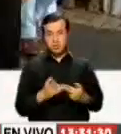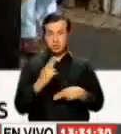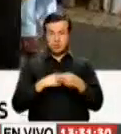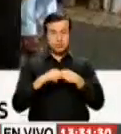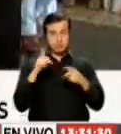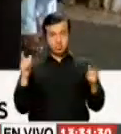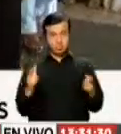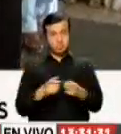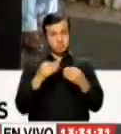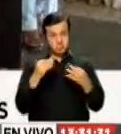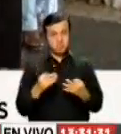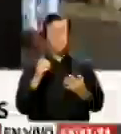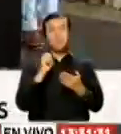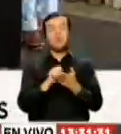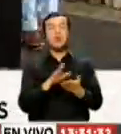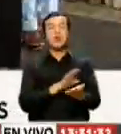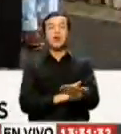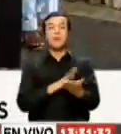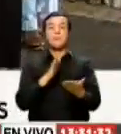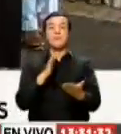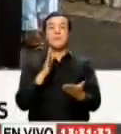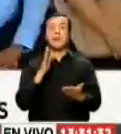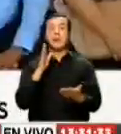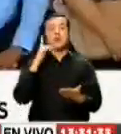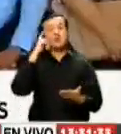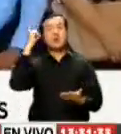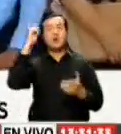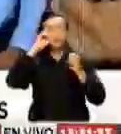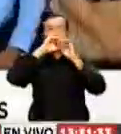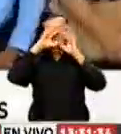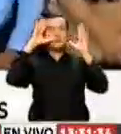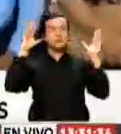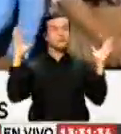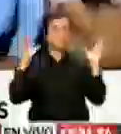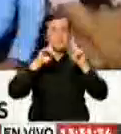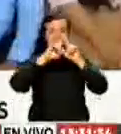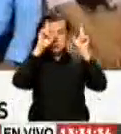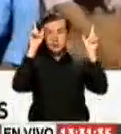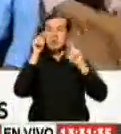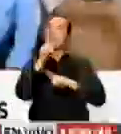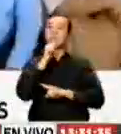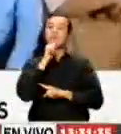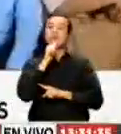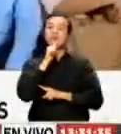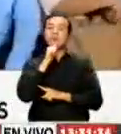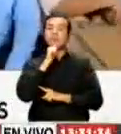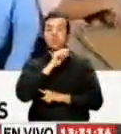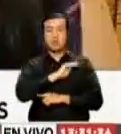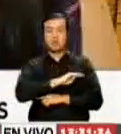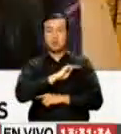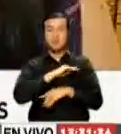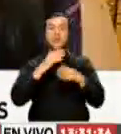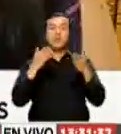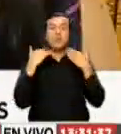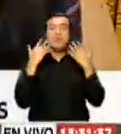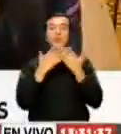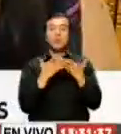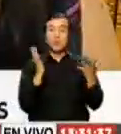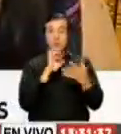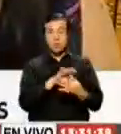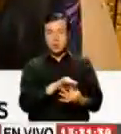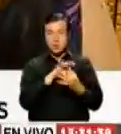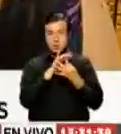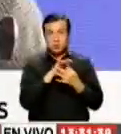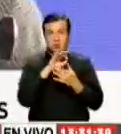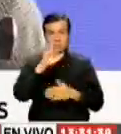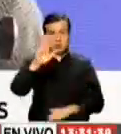microempresarias. Forman parte del programa Creciendo por un Sueño, que impulsa la empresa privada y el municipio de Guayaquil con la colaboración